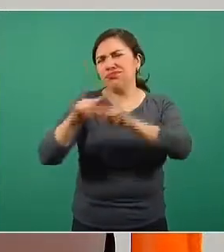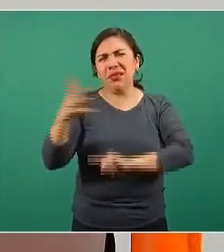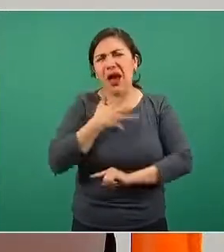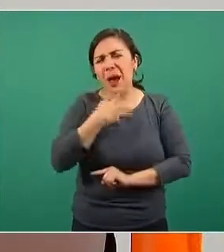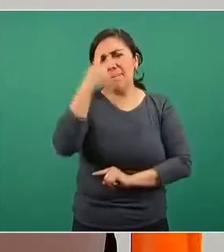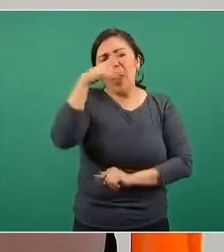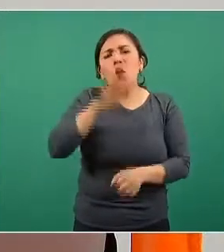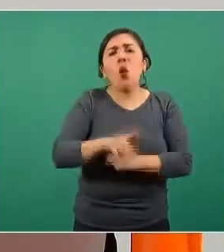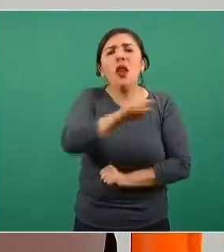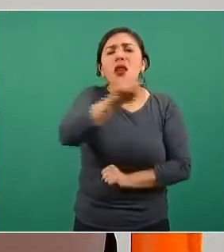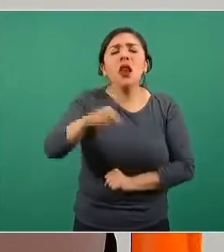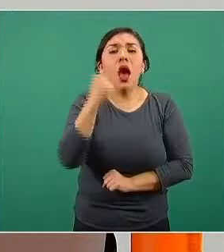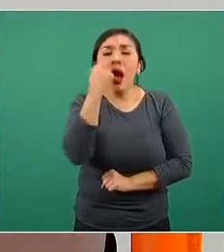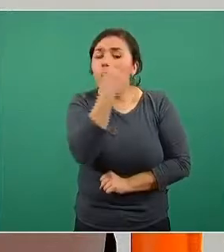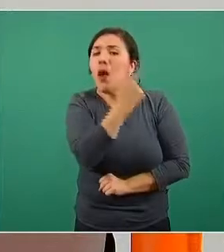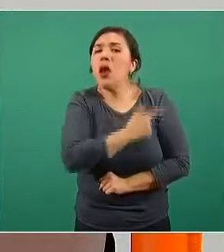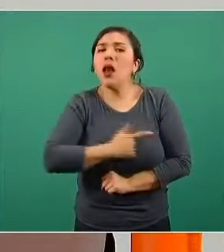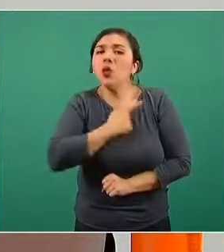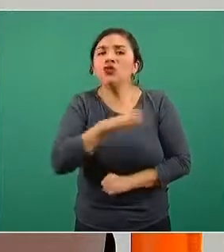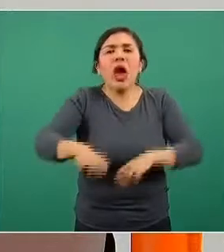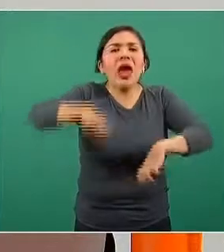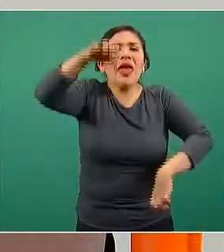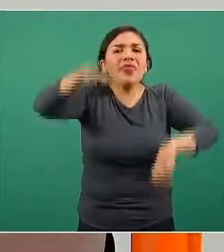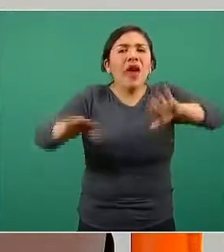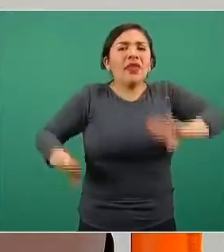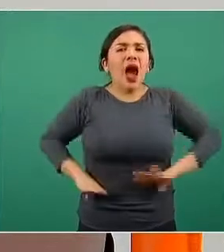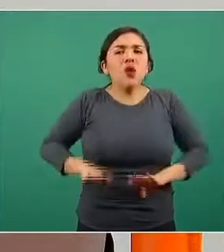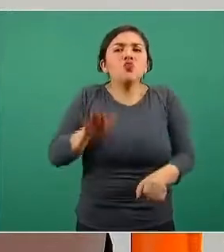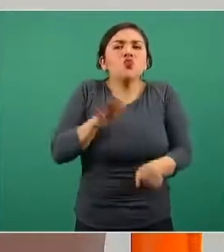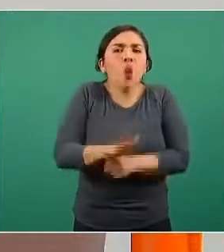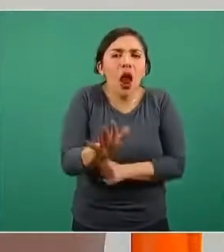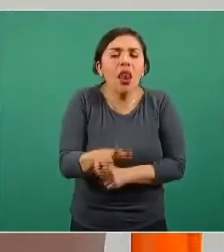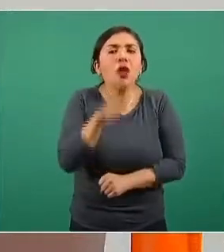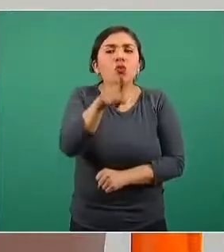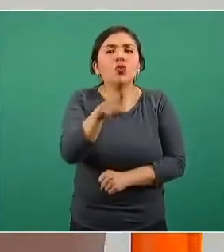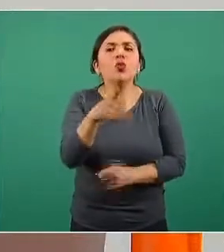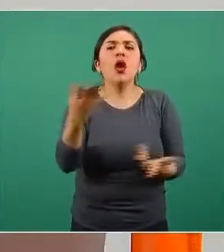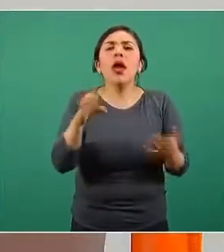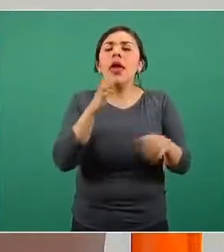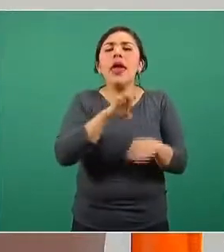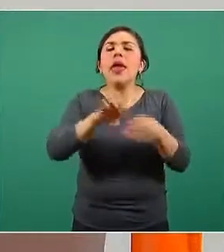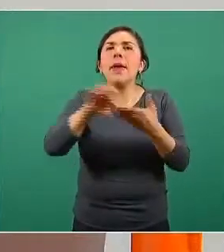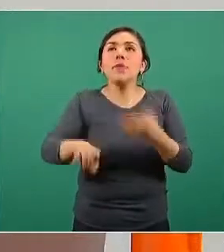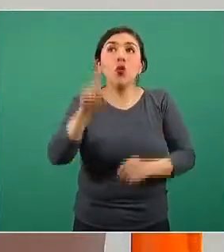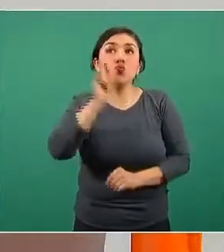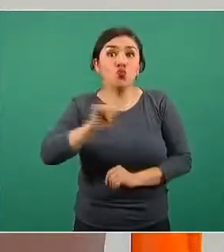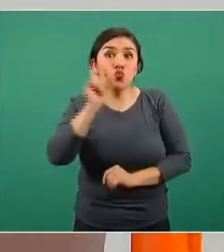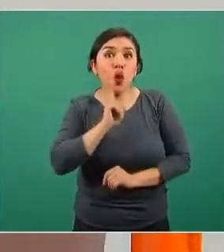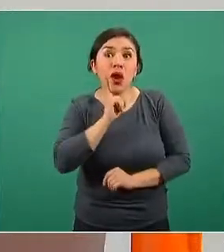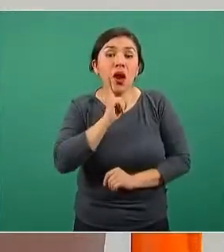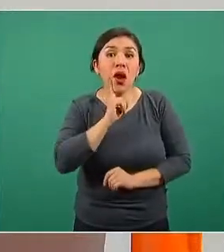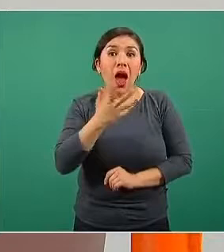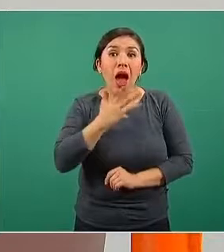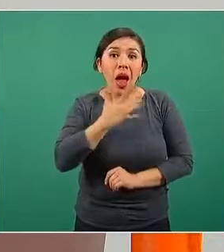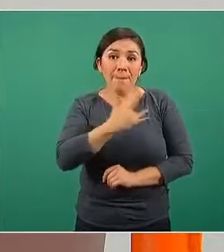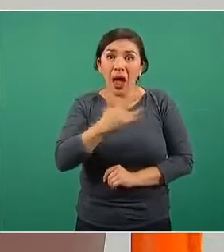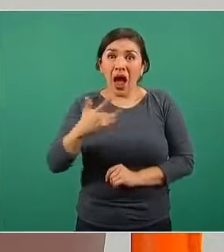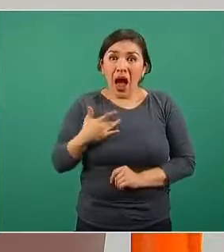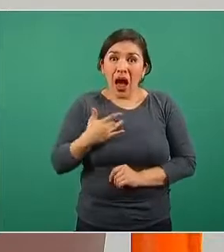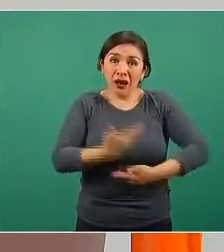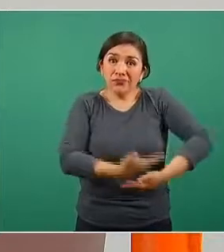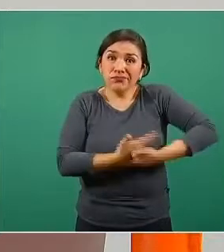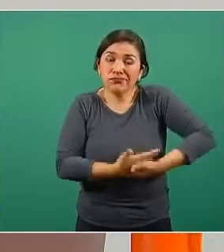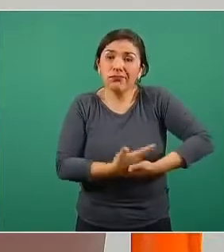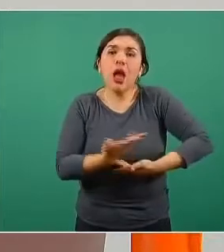las diferentes edades poblacionales, a el estado en el que está, por ejemplo, una mujer, si está amamantando, entonces